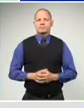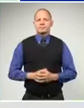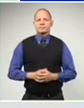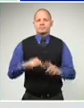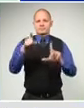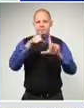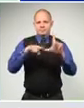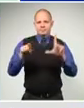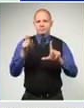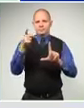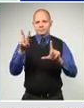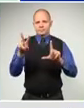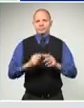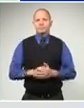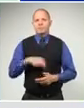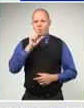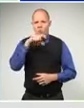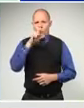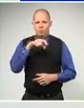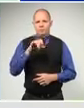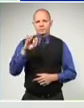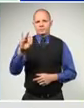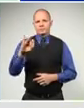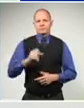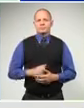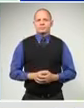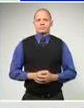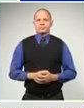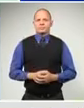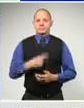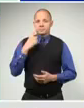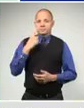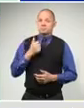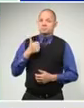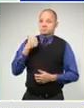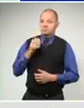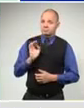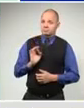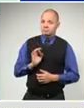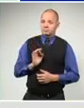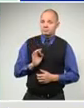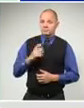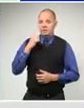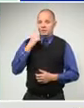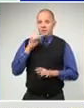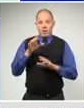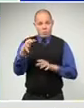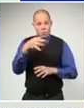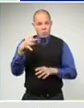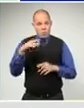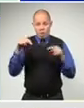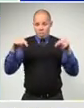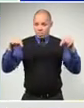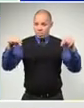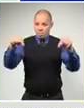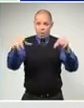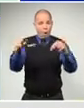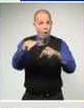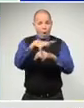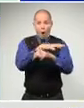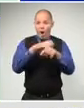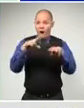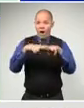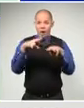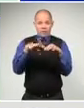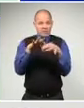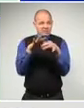con 12 y Cotorro con 7. Como ustedes pueden ver ahí, disperso en todo el territorio,